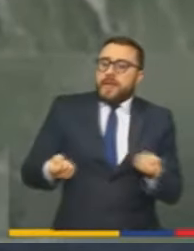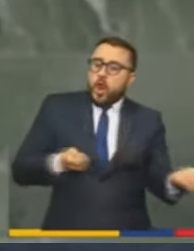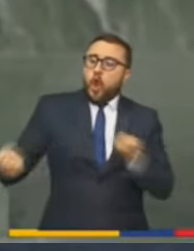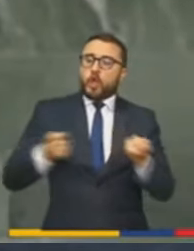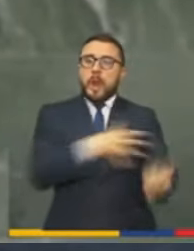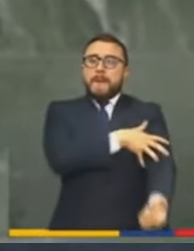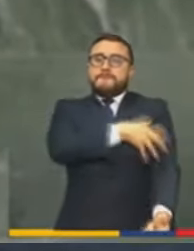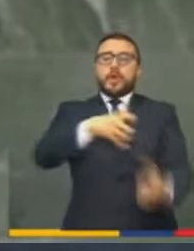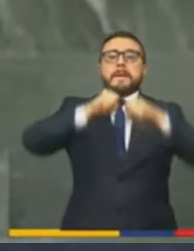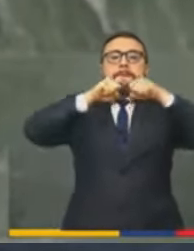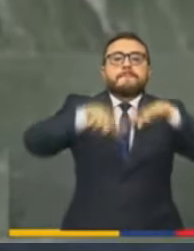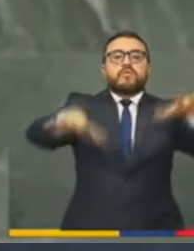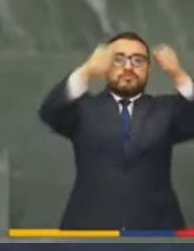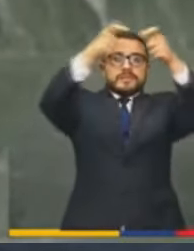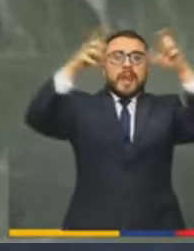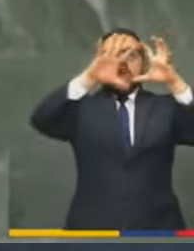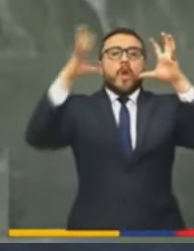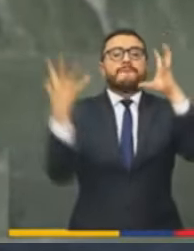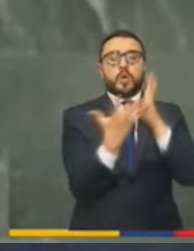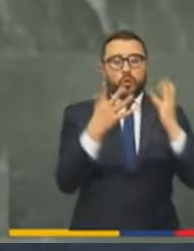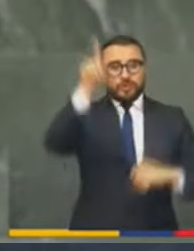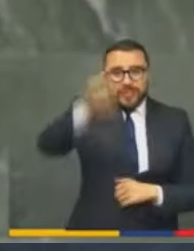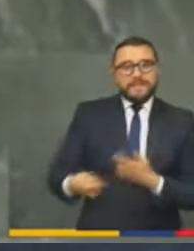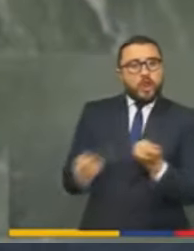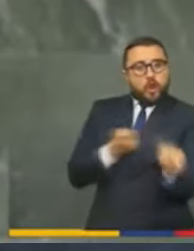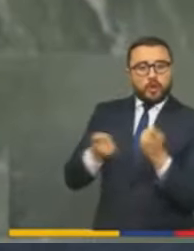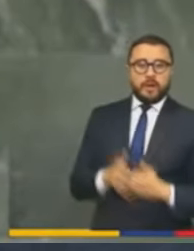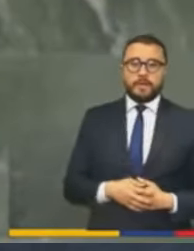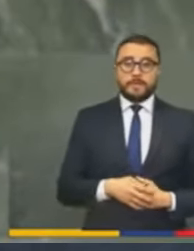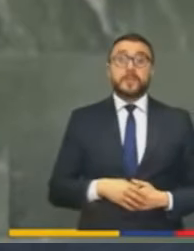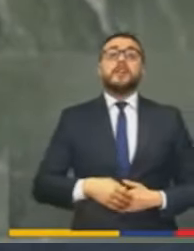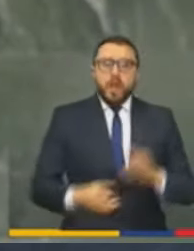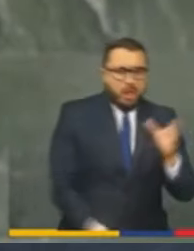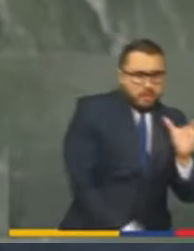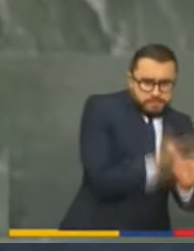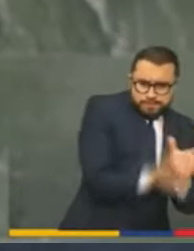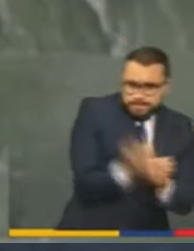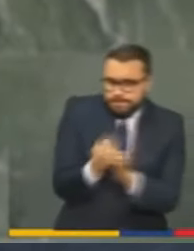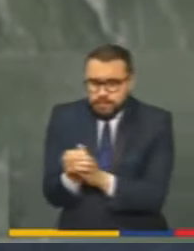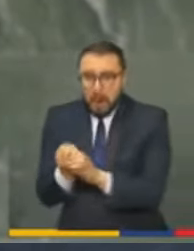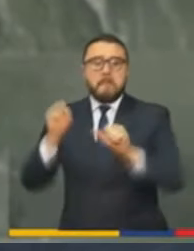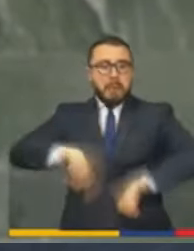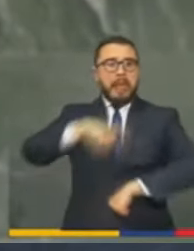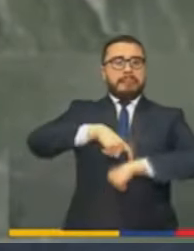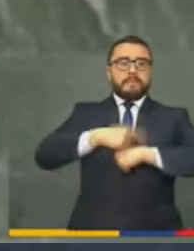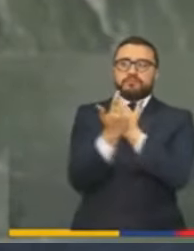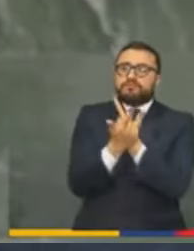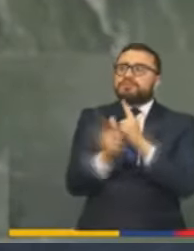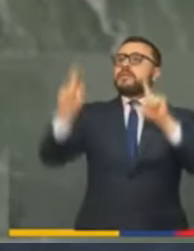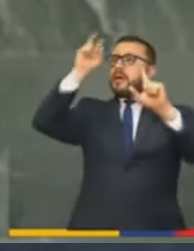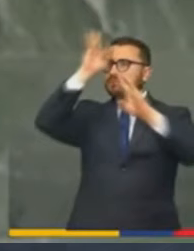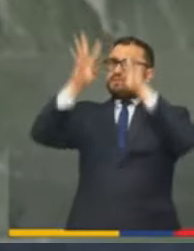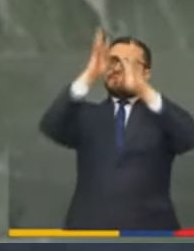público mundial. La productividad permite el tiempo libre y creador, la juntura en red